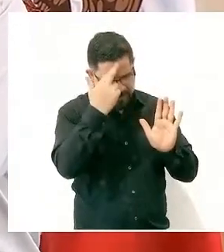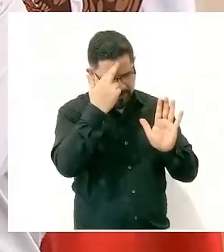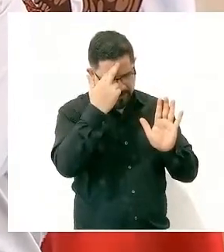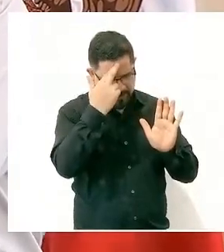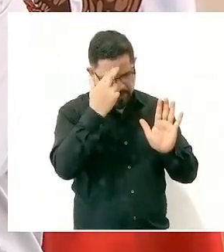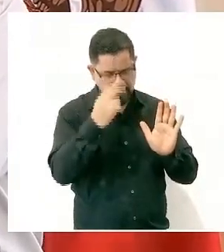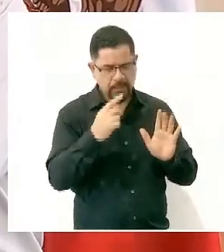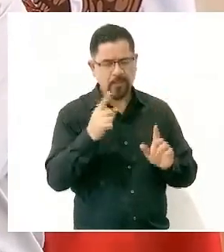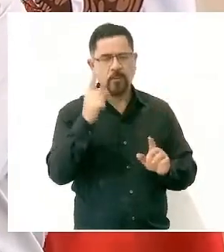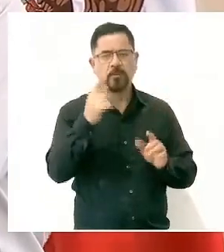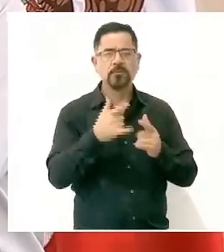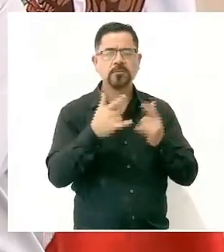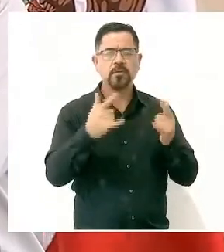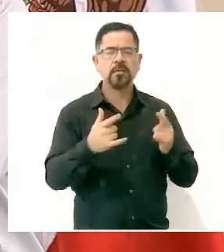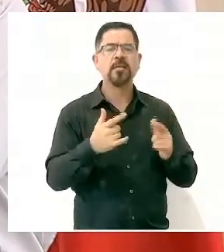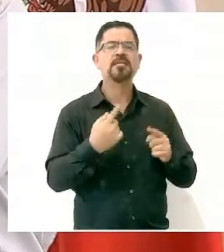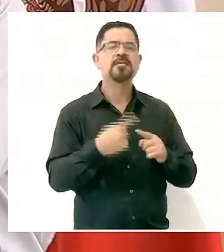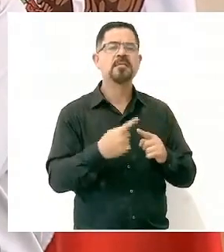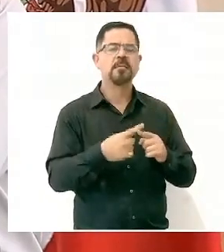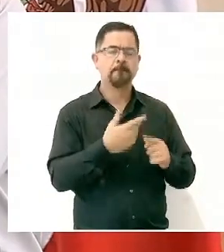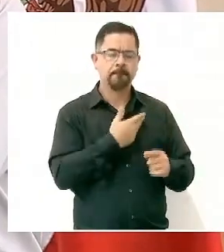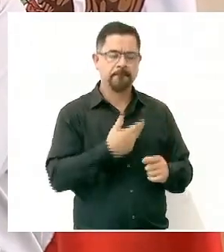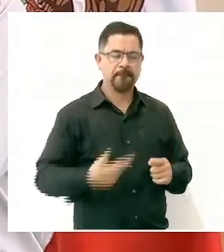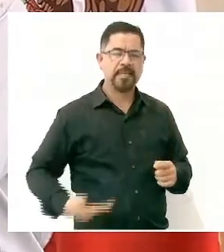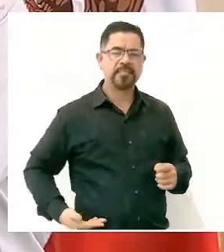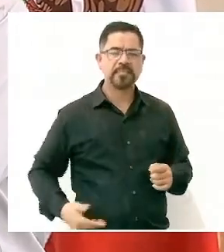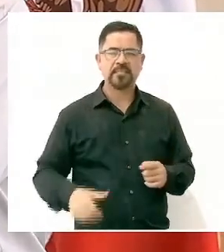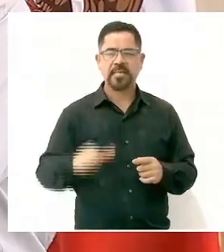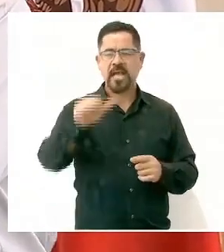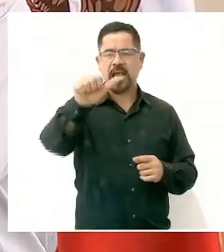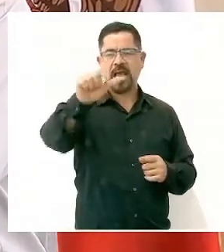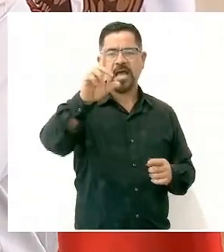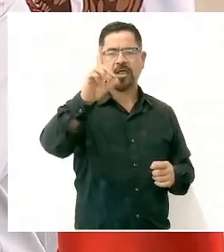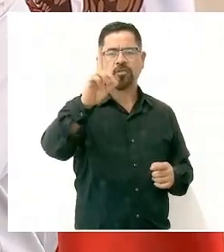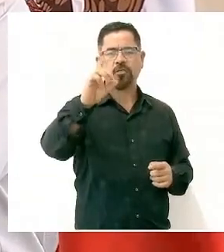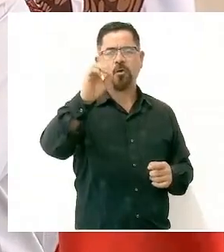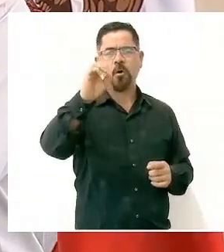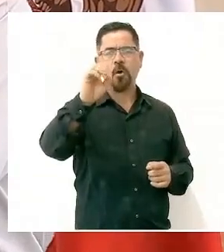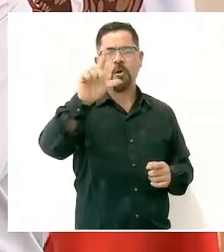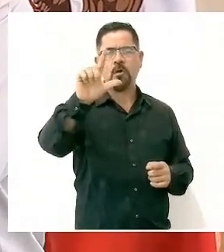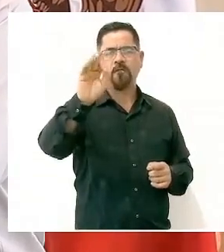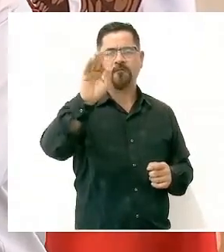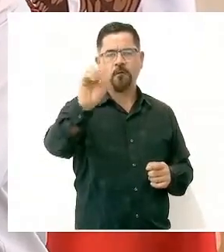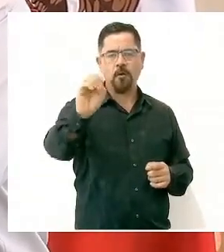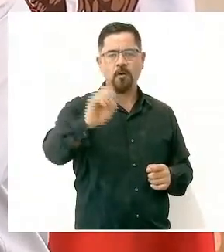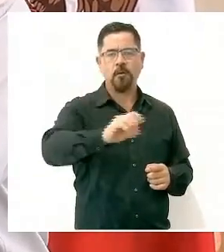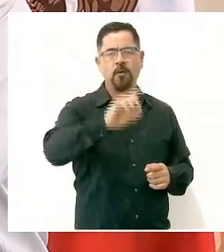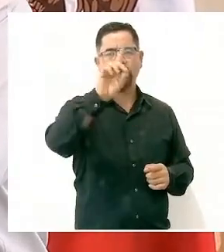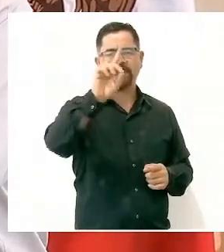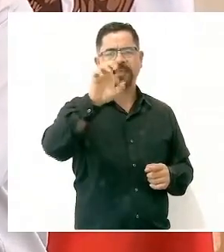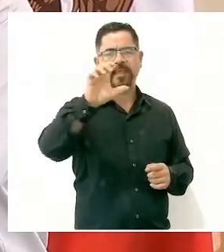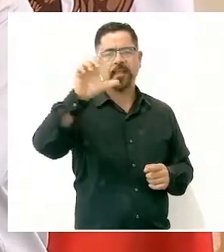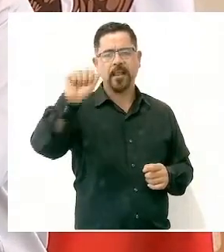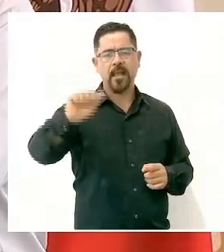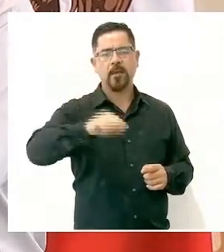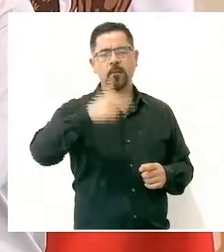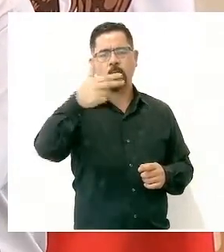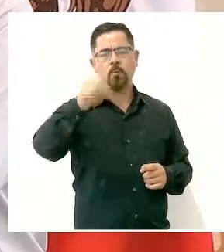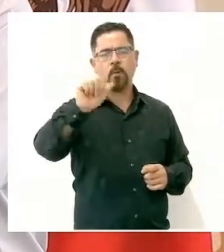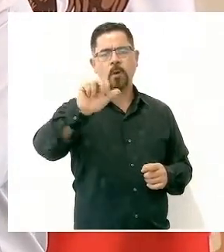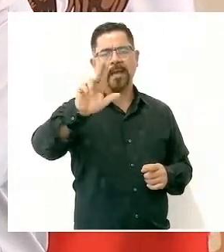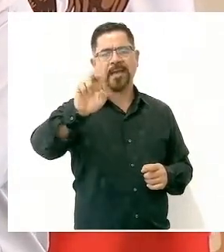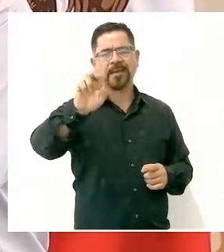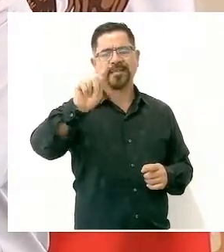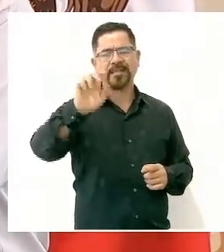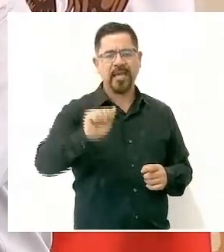yaquis el presidente Adolfo de la Huerta, y sobre todo, como